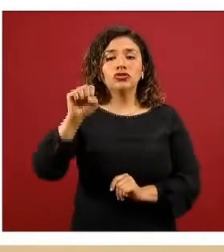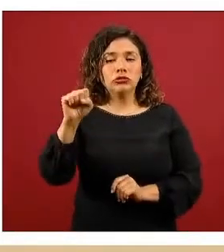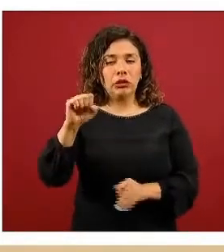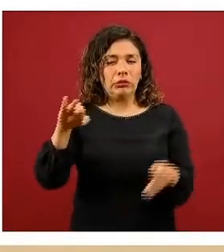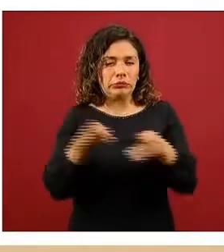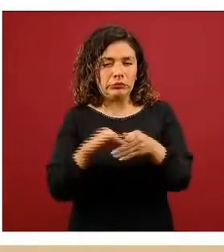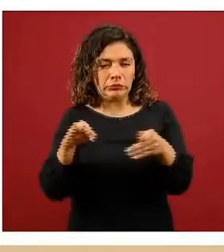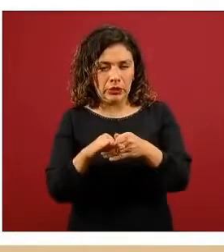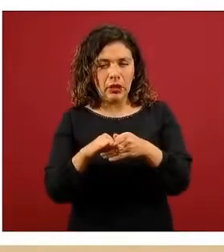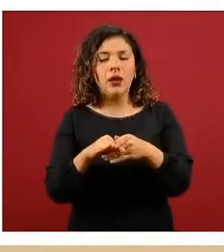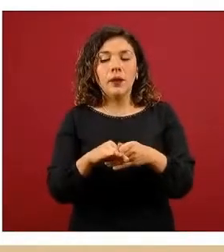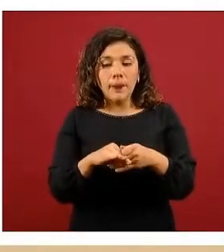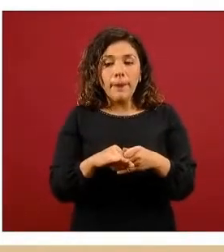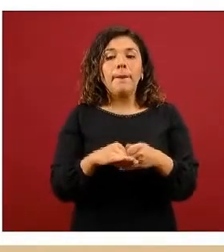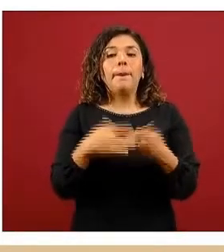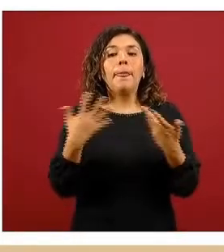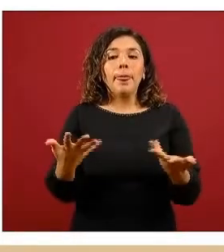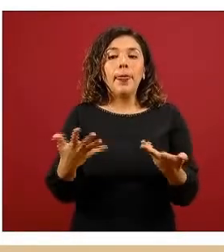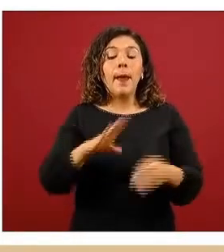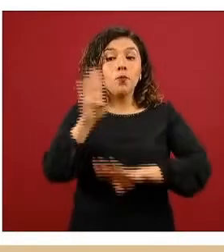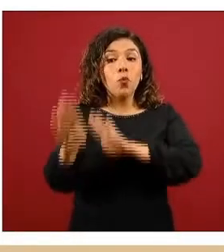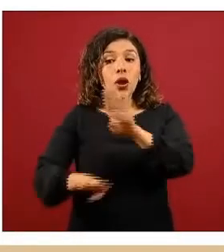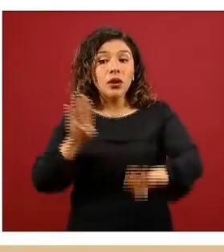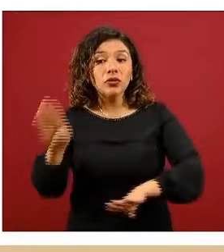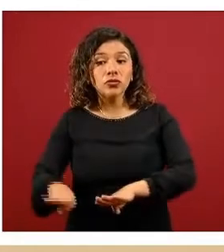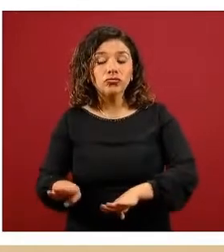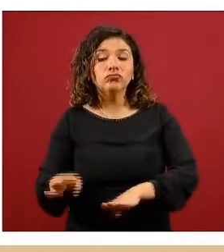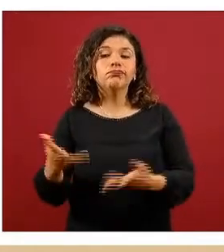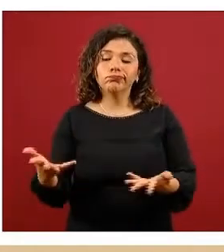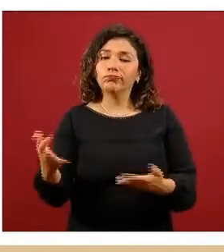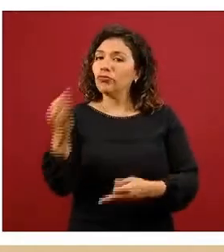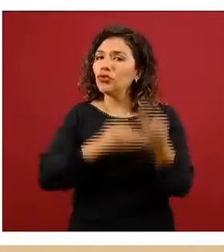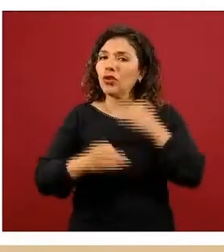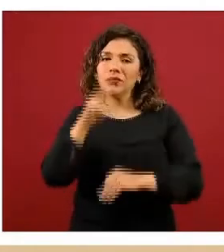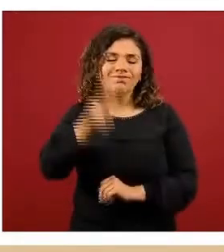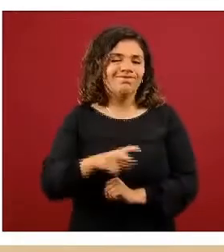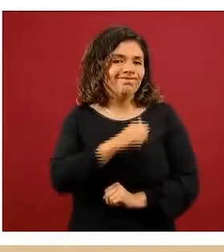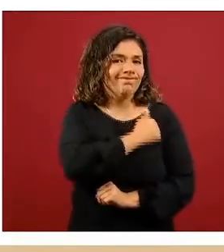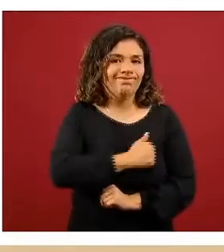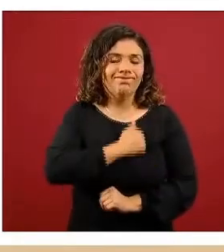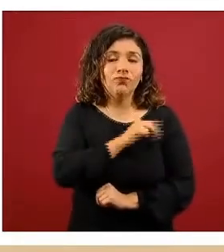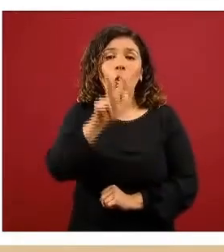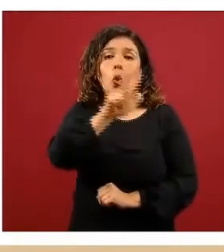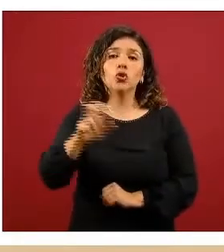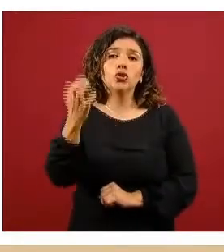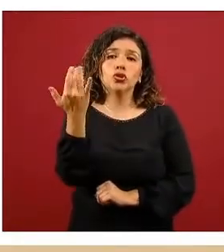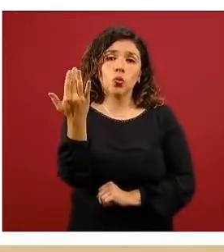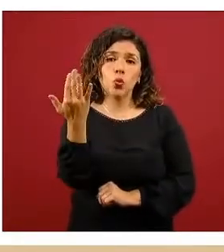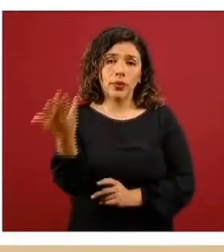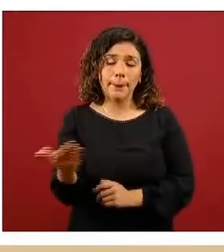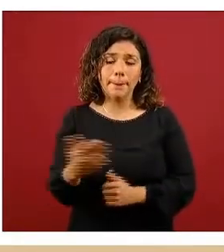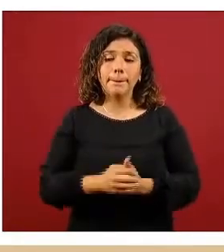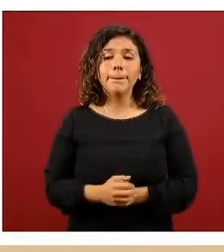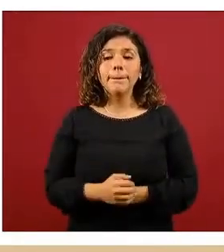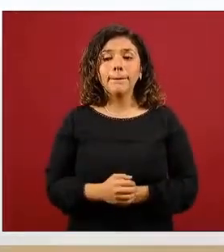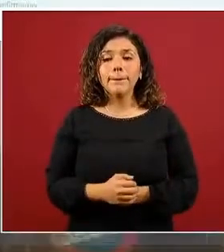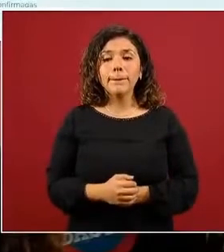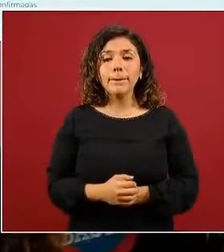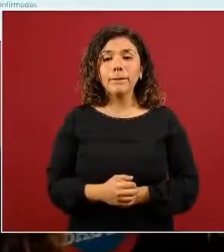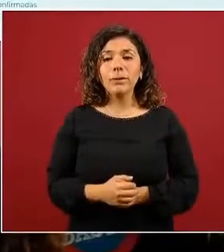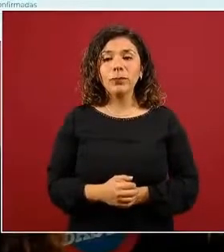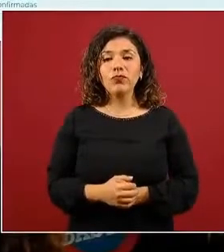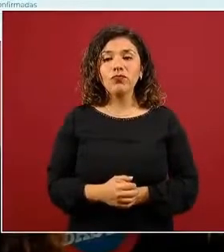4,860 y defunciones, siempre todas muy lamentables, 850. La siguiente.